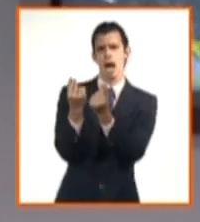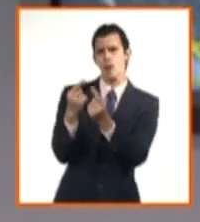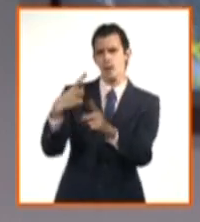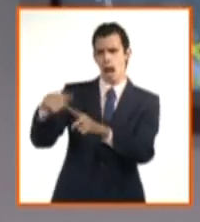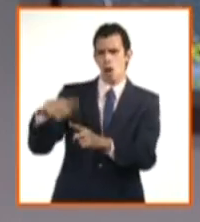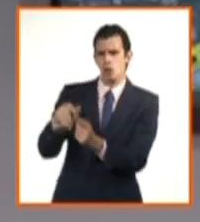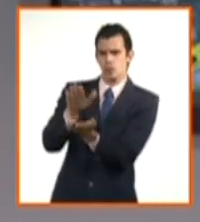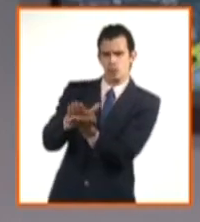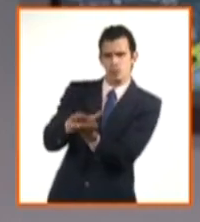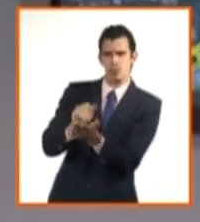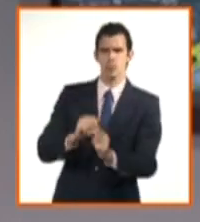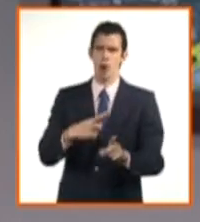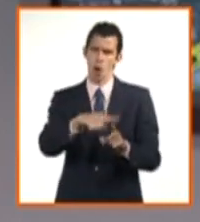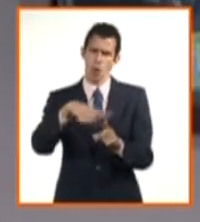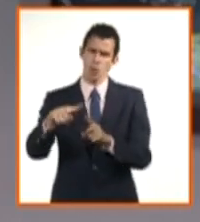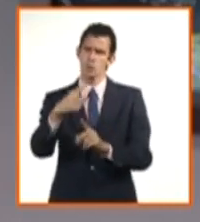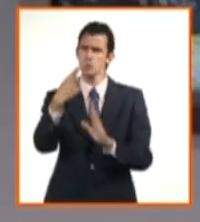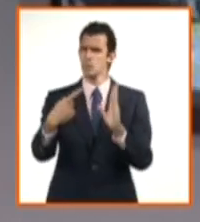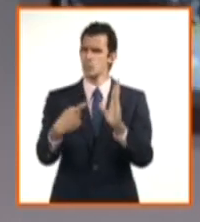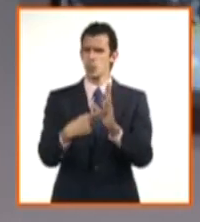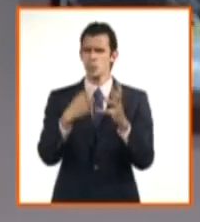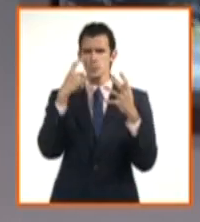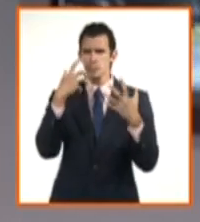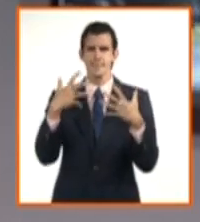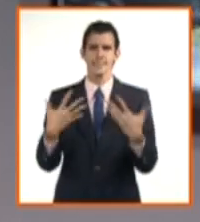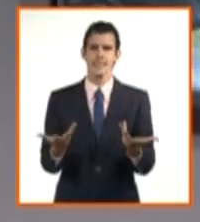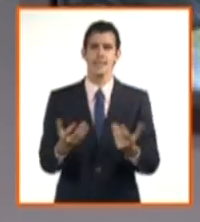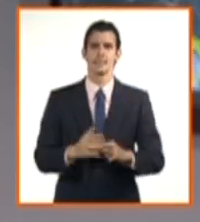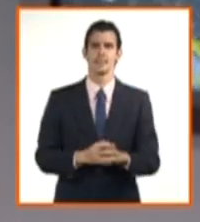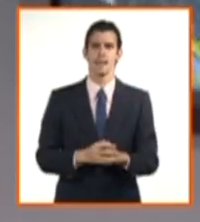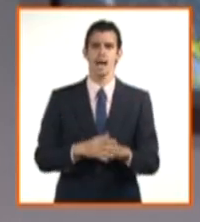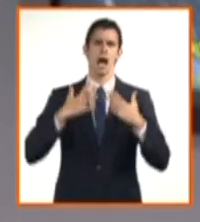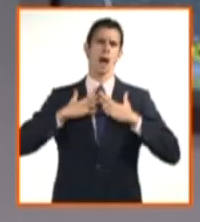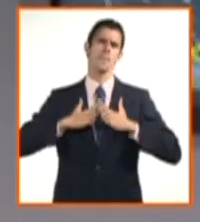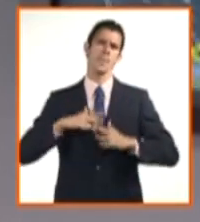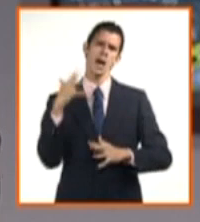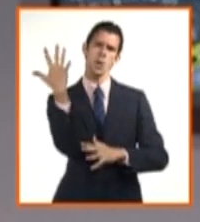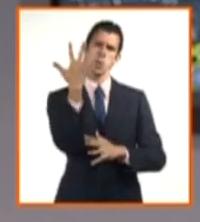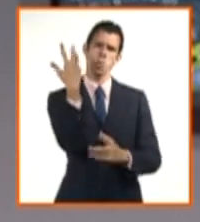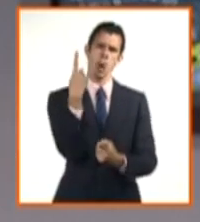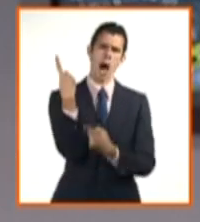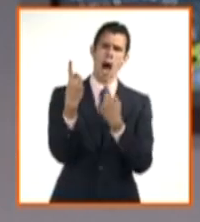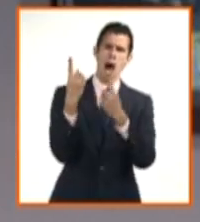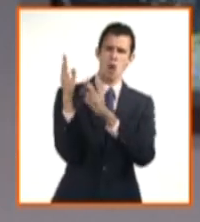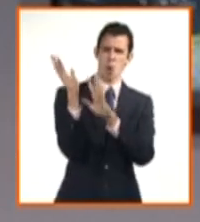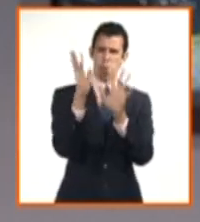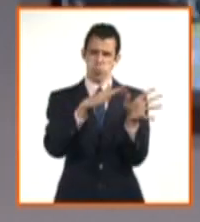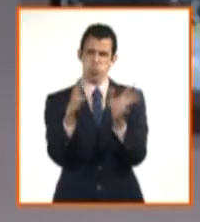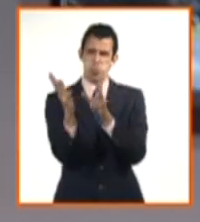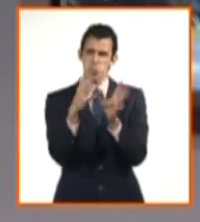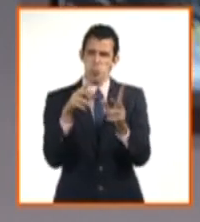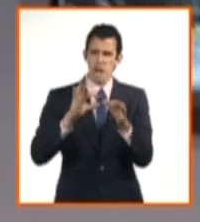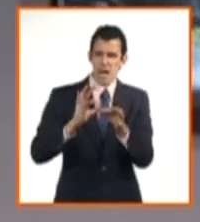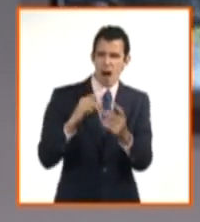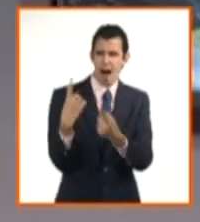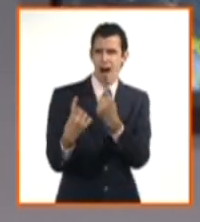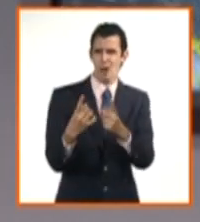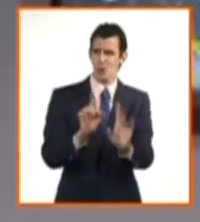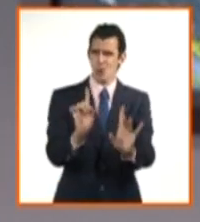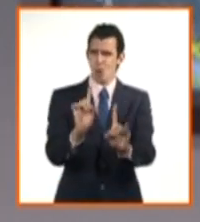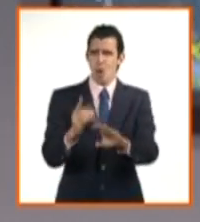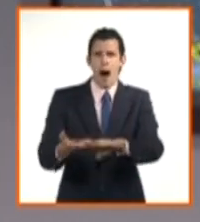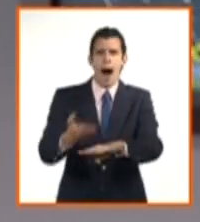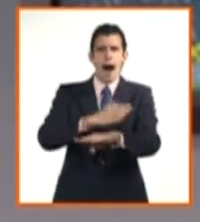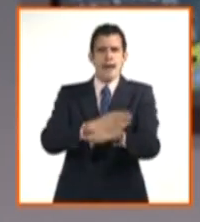reducción de riesgo desastre que ha ido no es tan puntualizado el nivel de protección de la población las áreas en riesgo los objetivos económicos que se tienen